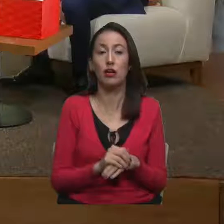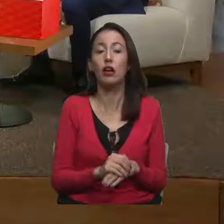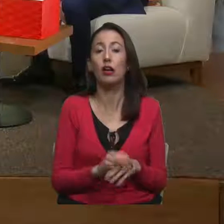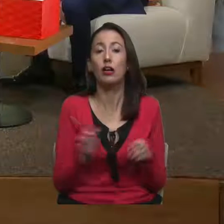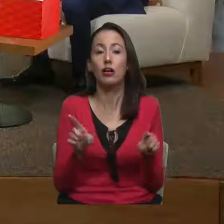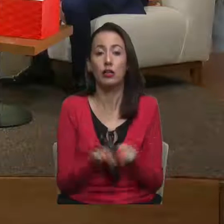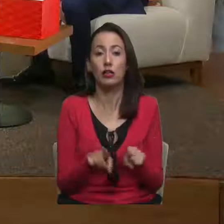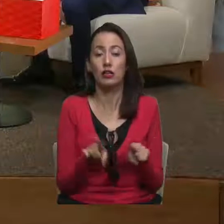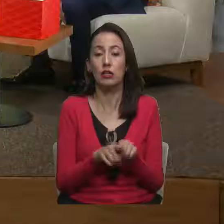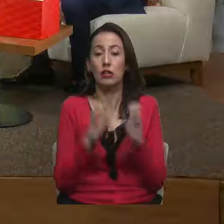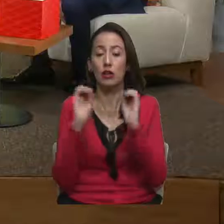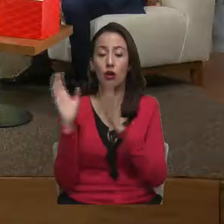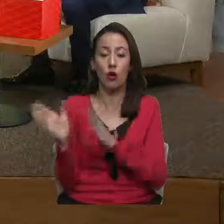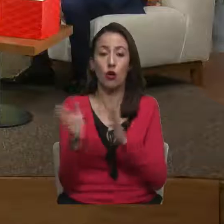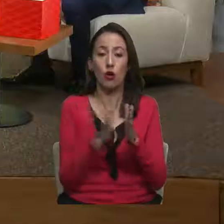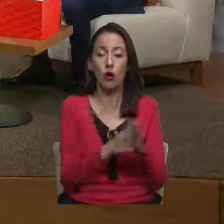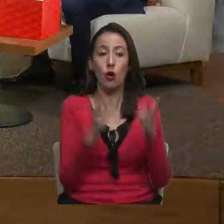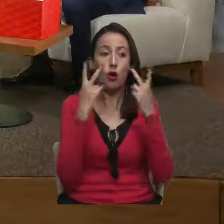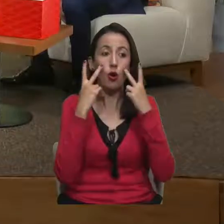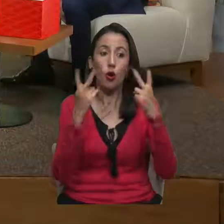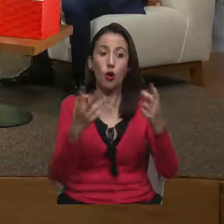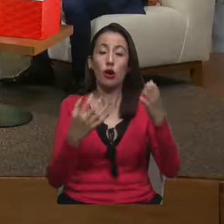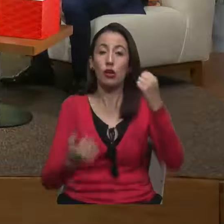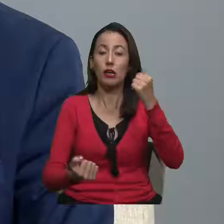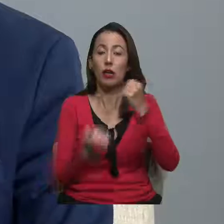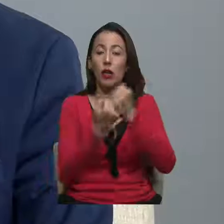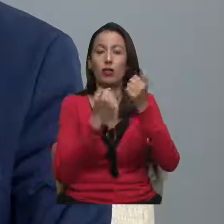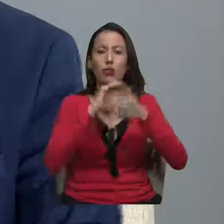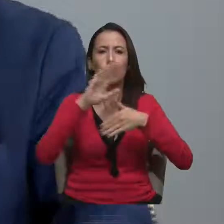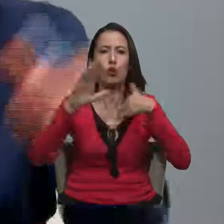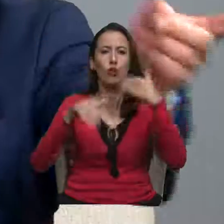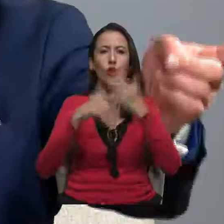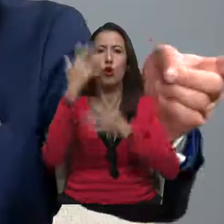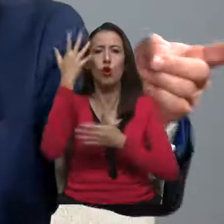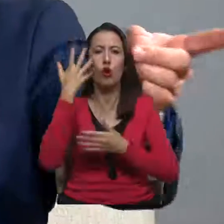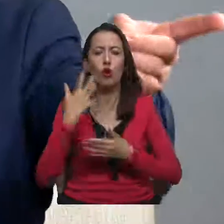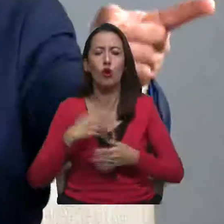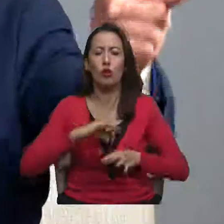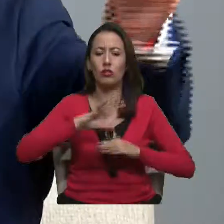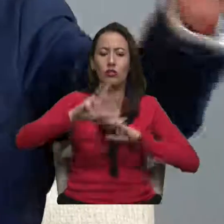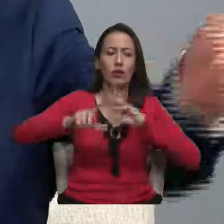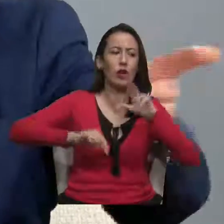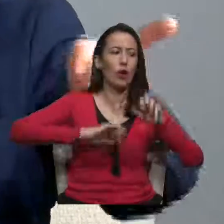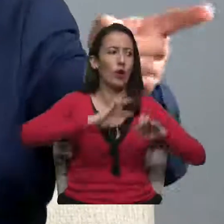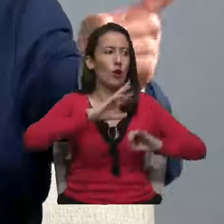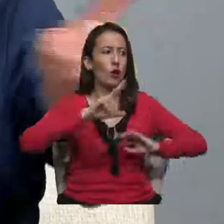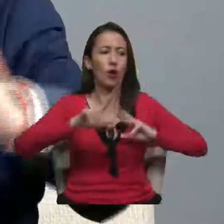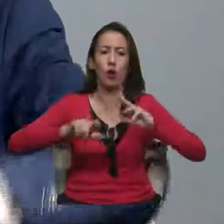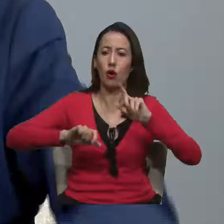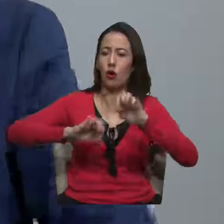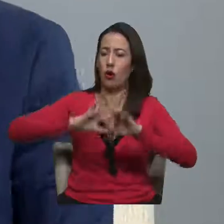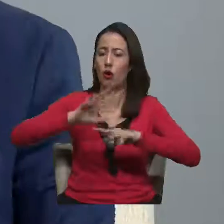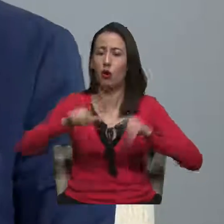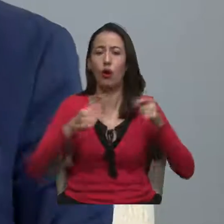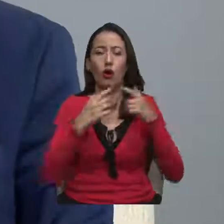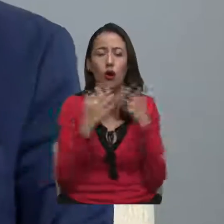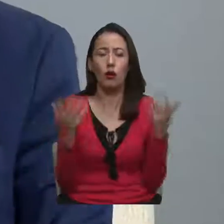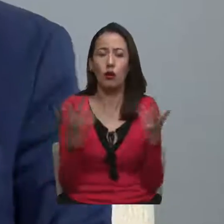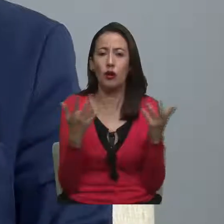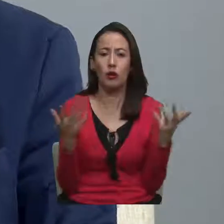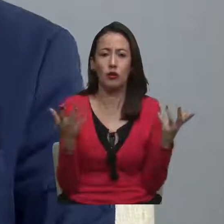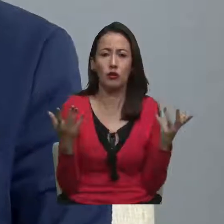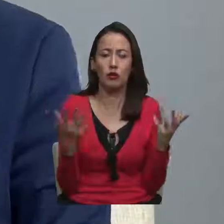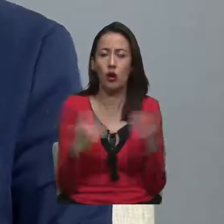una ayuda miren lo que está sucediendo ahora día a día asaltos hasta cuando festejan porque gana un partido por